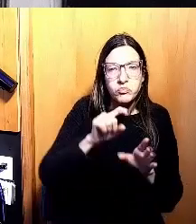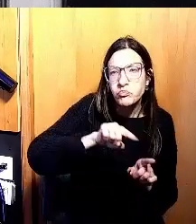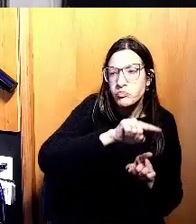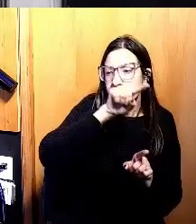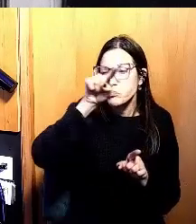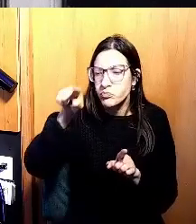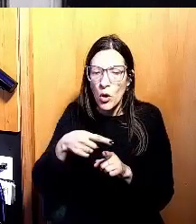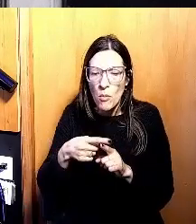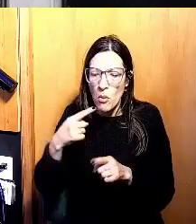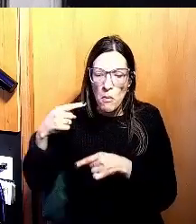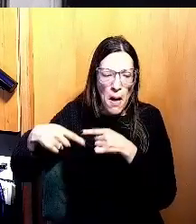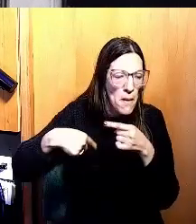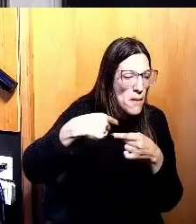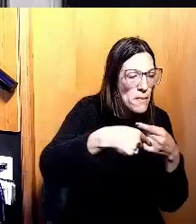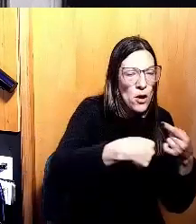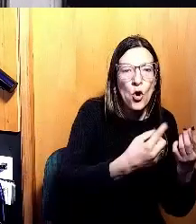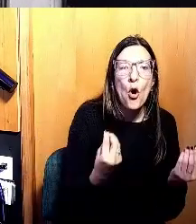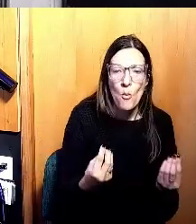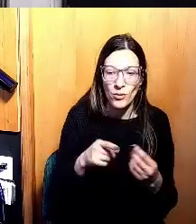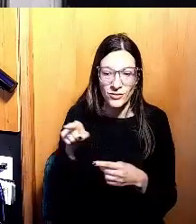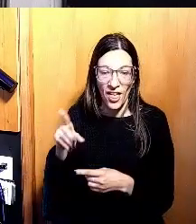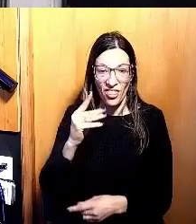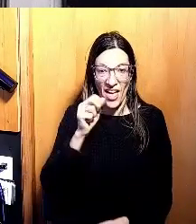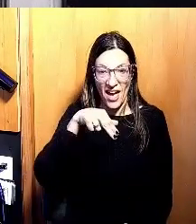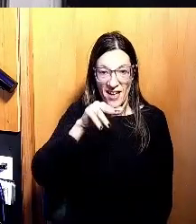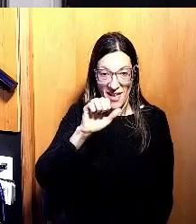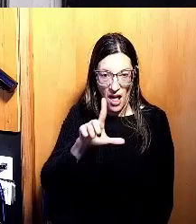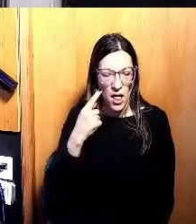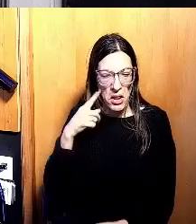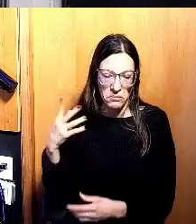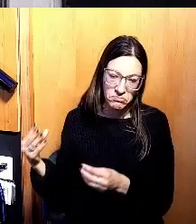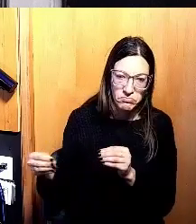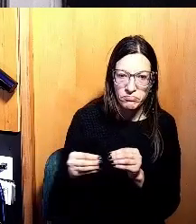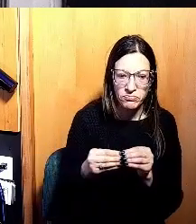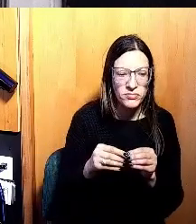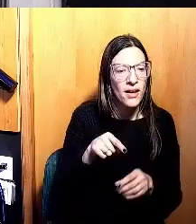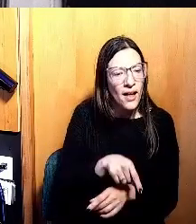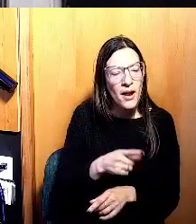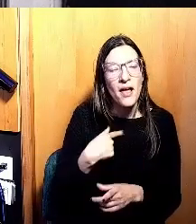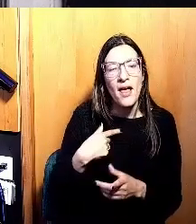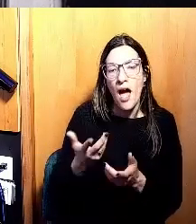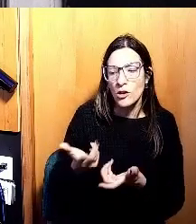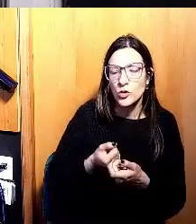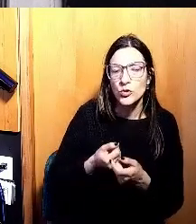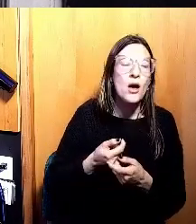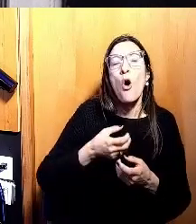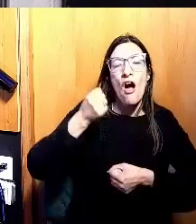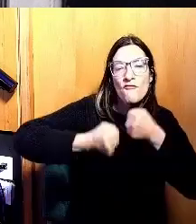Daniel estuvo involucrado en un piloto que tenemos para la trazabilidad de los residuos